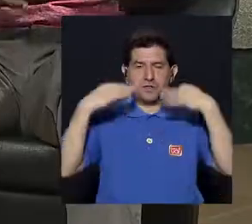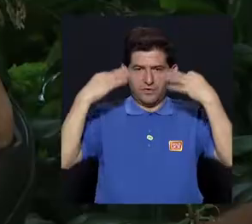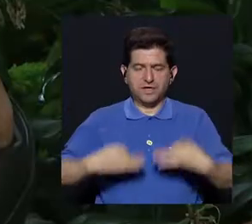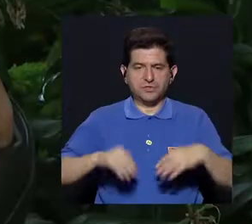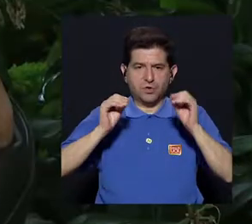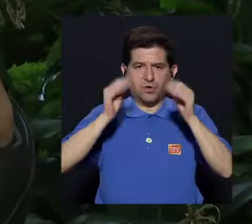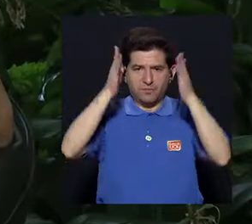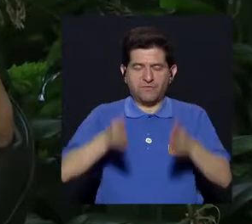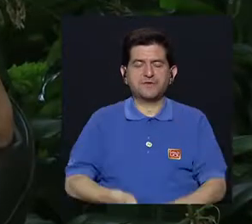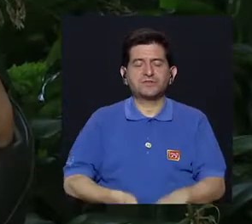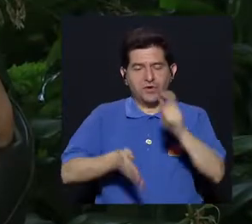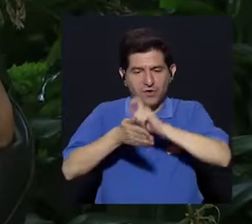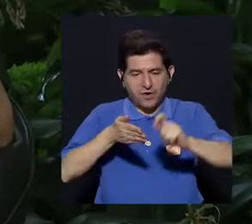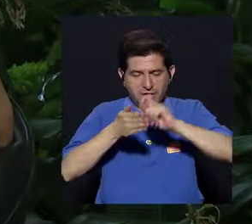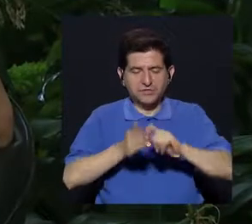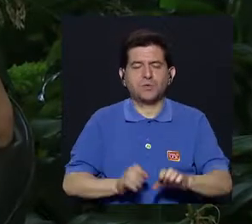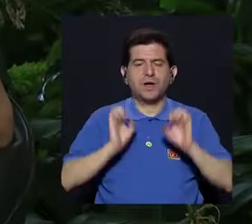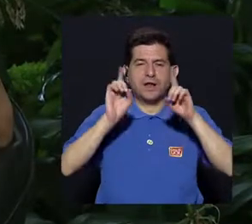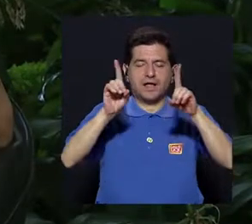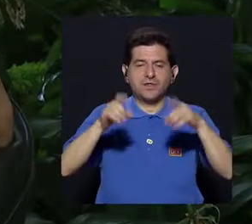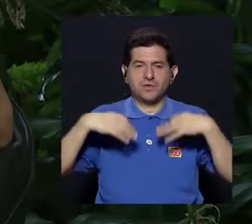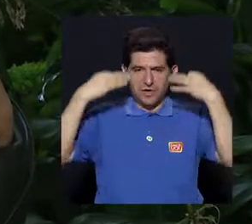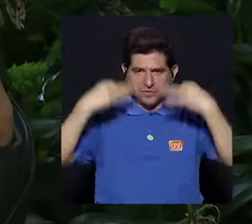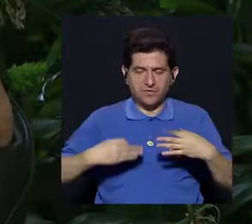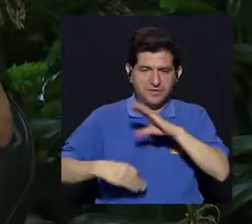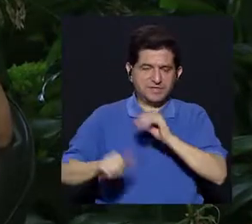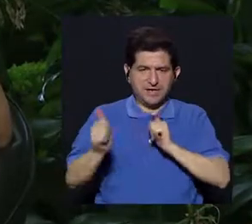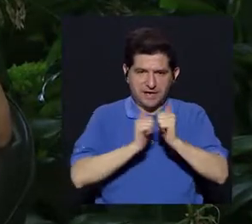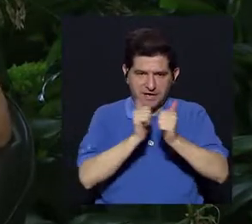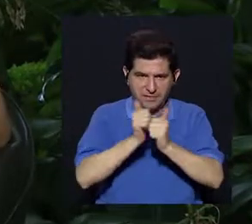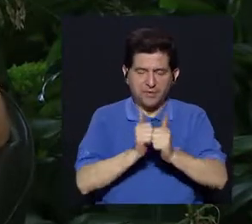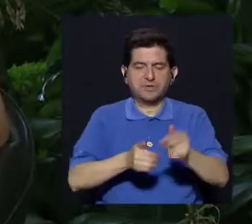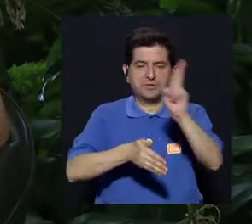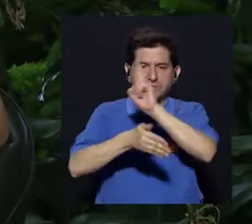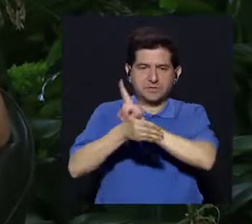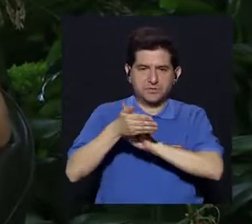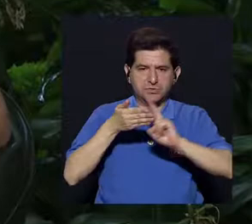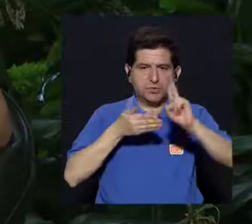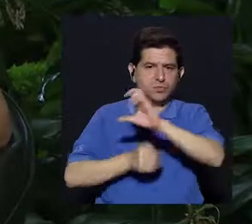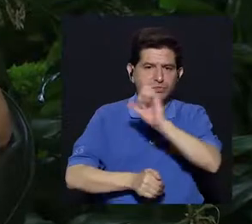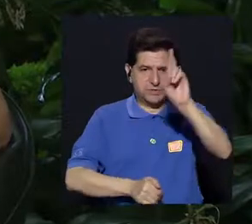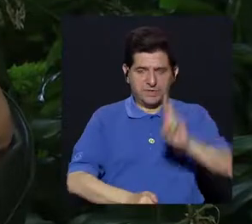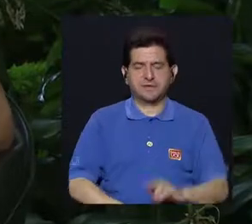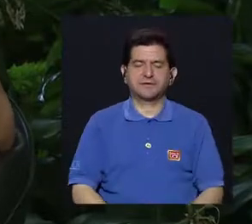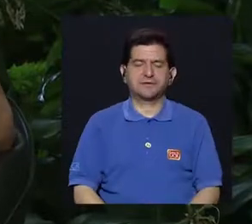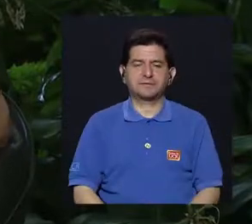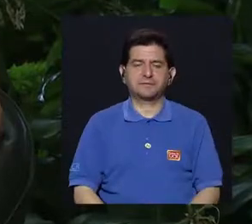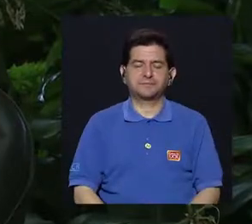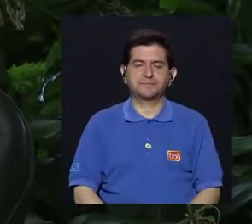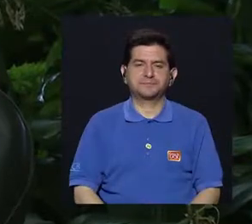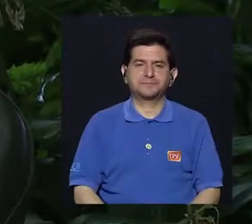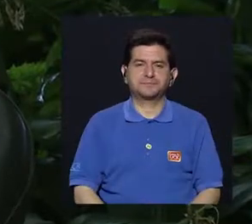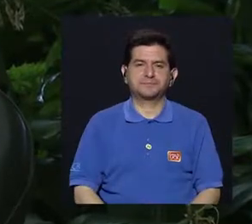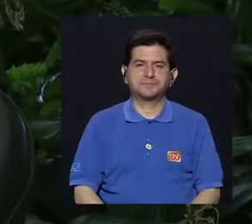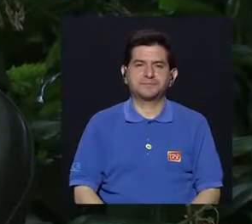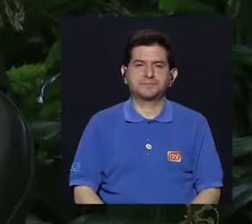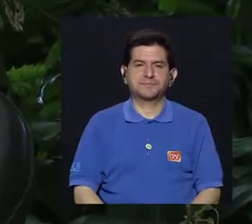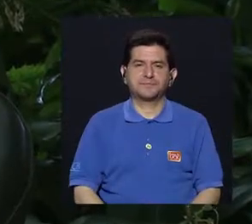físico, docente de la Escuela de Educación Física y Deportes de la Universidad de Costa Rica.